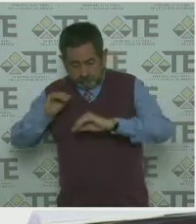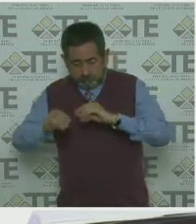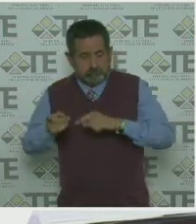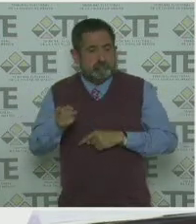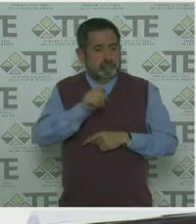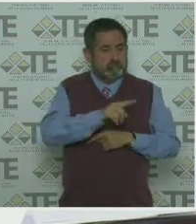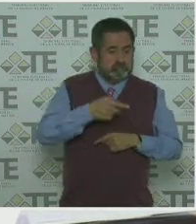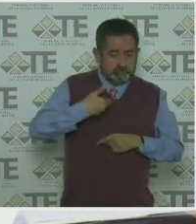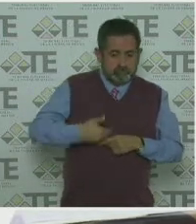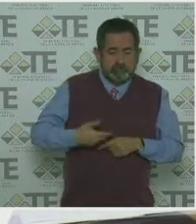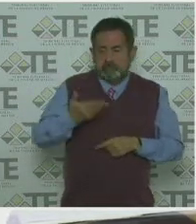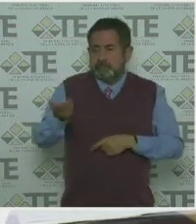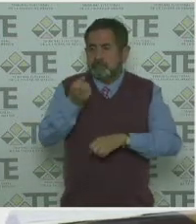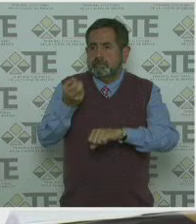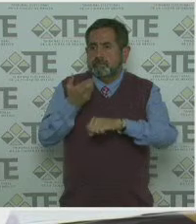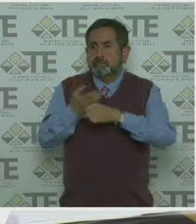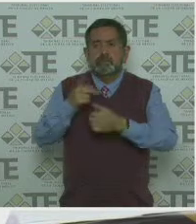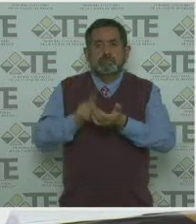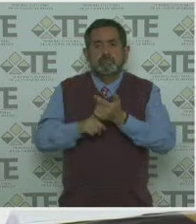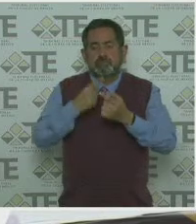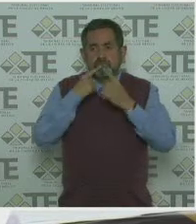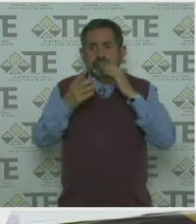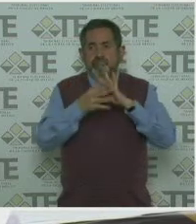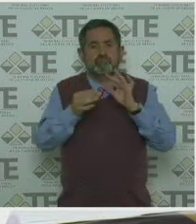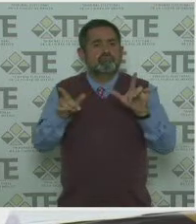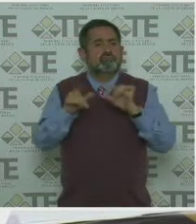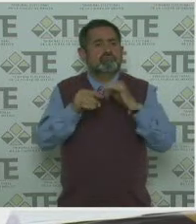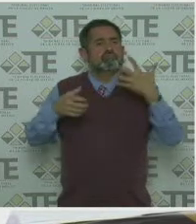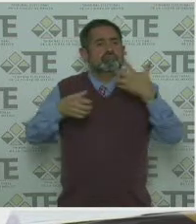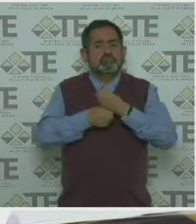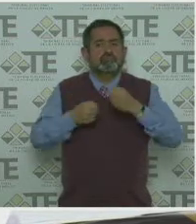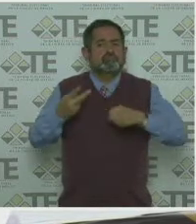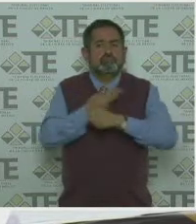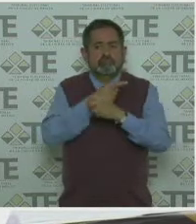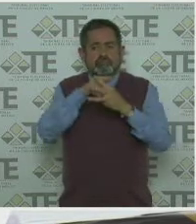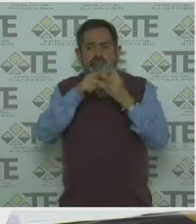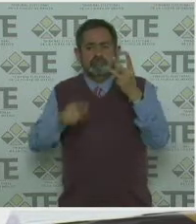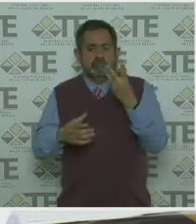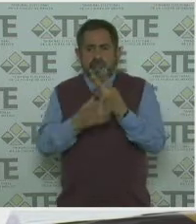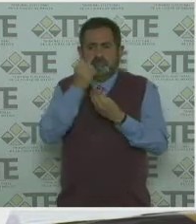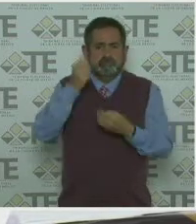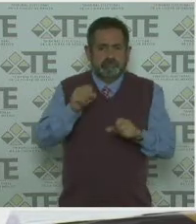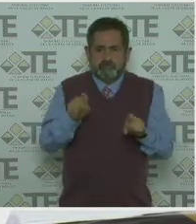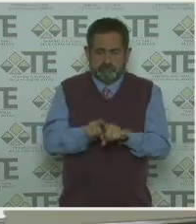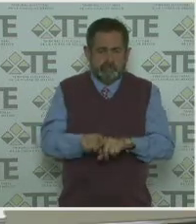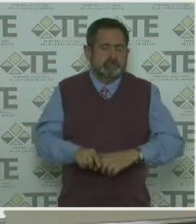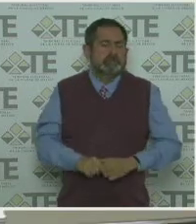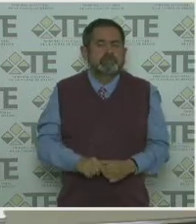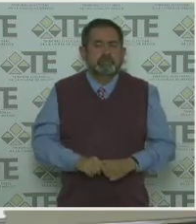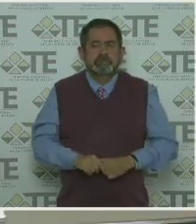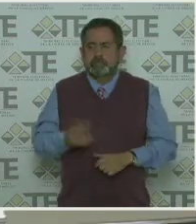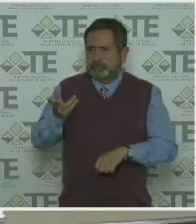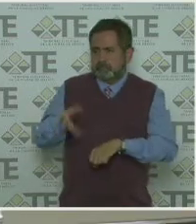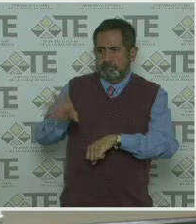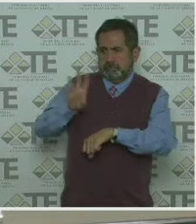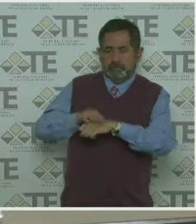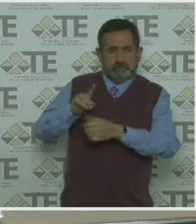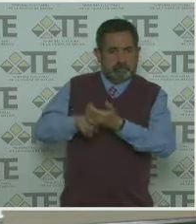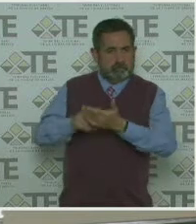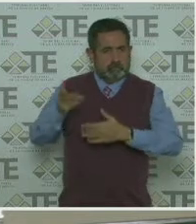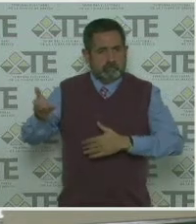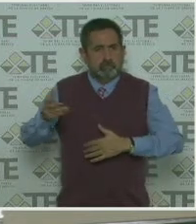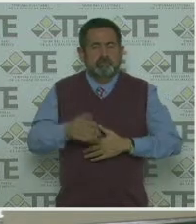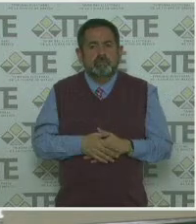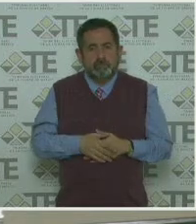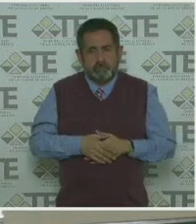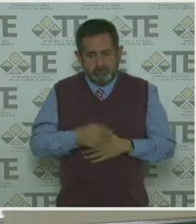la del de la voz, pido al secretario general que él dé la cuenta correspondiente a los mismos. Con su autorización, magistradas,